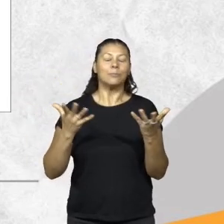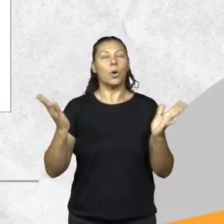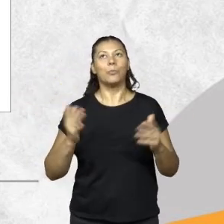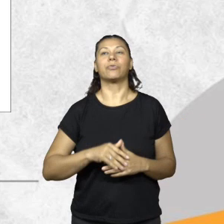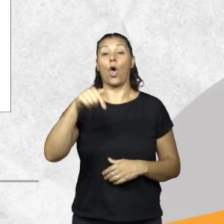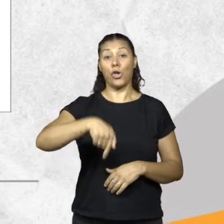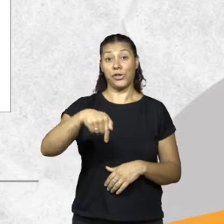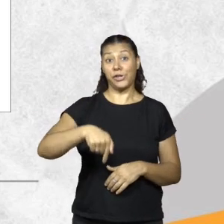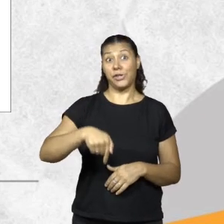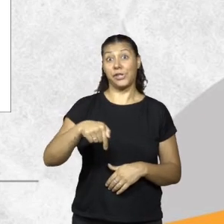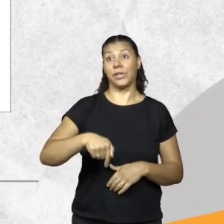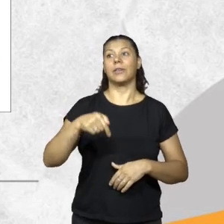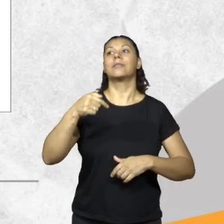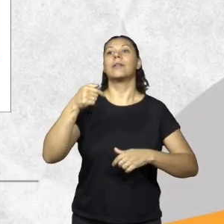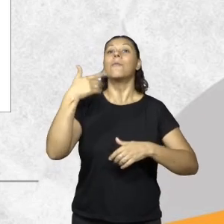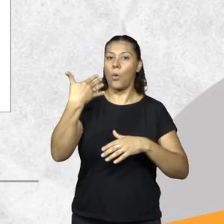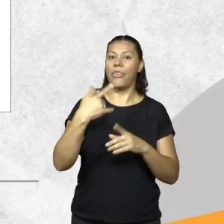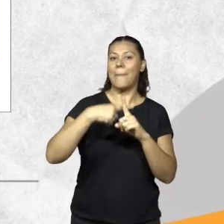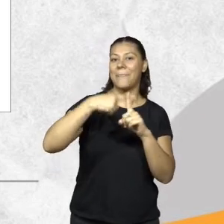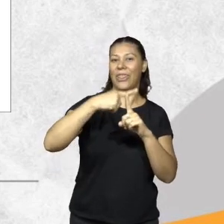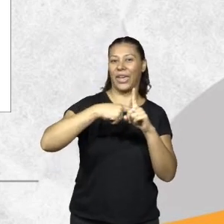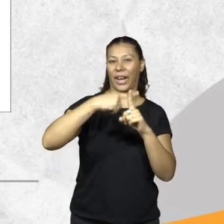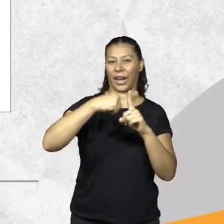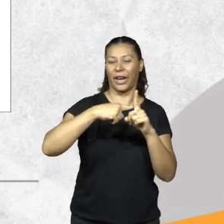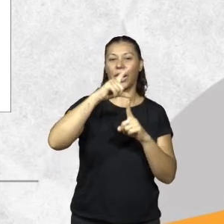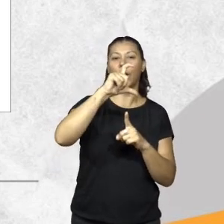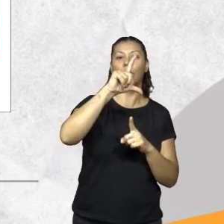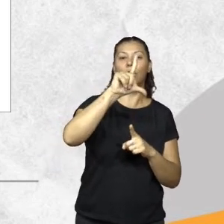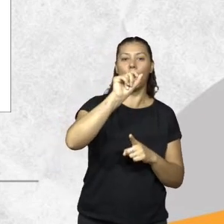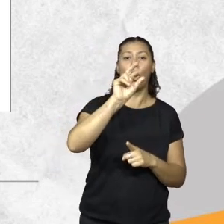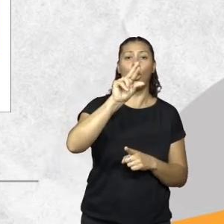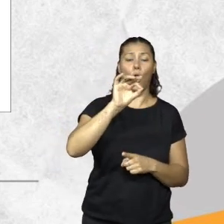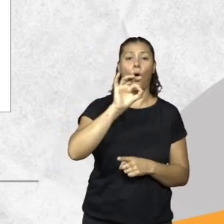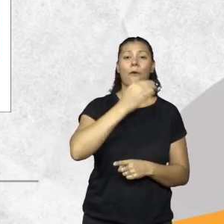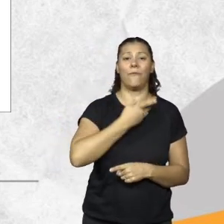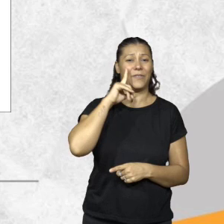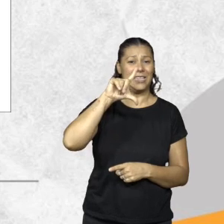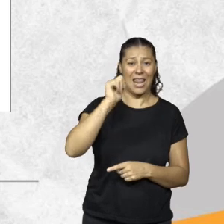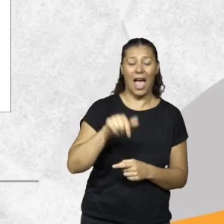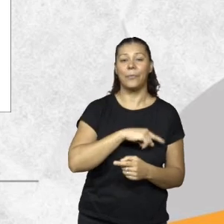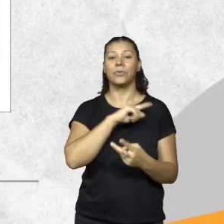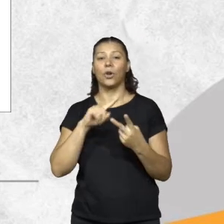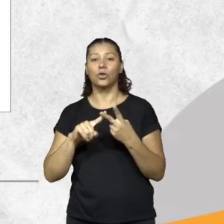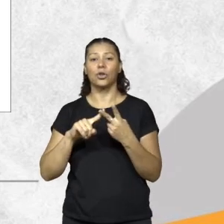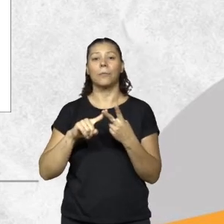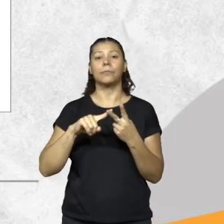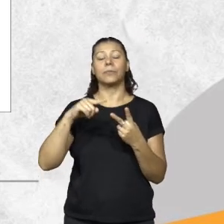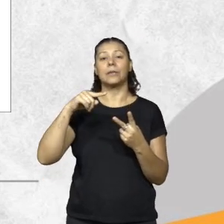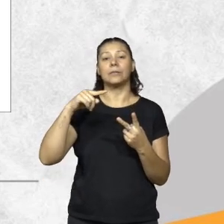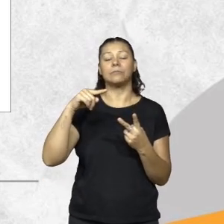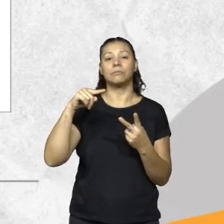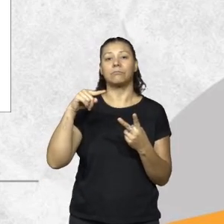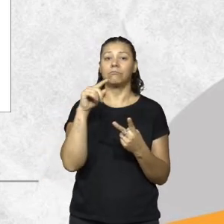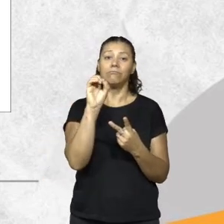estamos pudiendo medir clorofila y la ficocianina, que se usa como un indicador